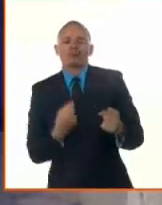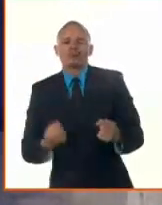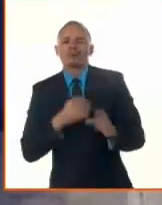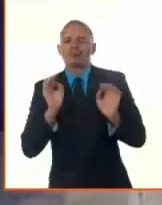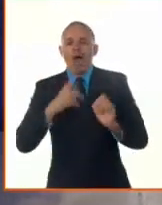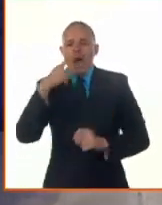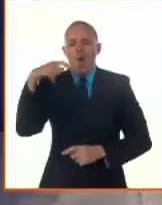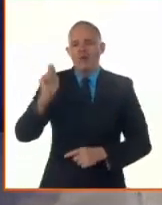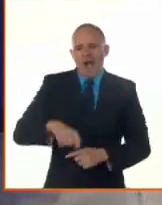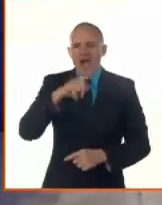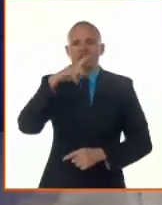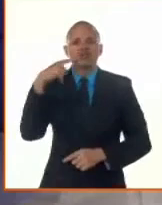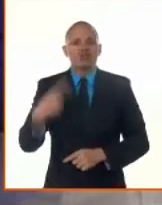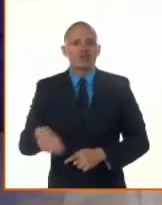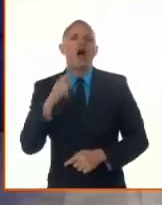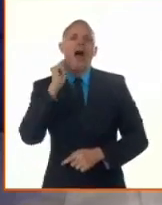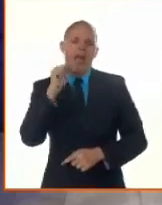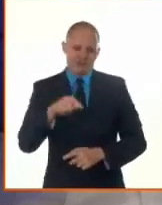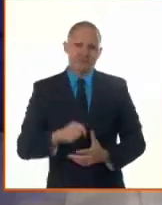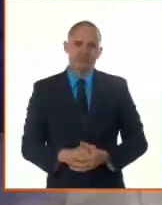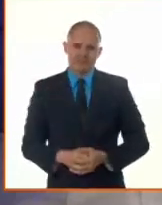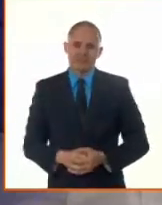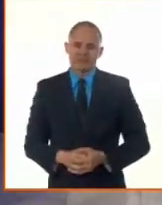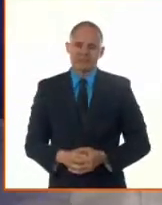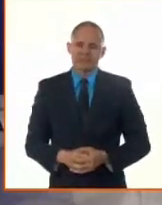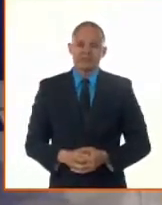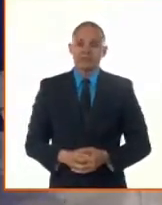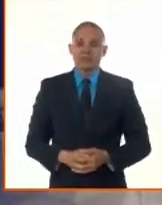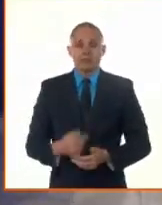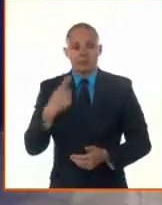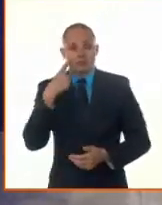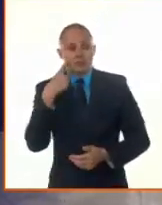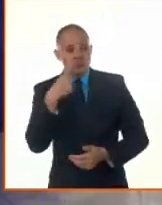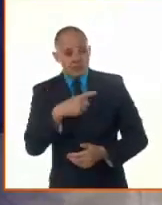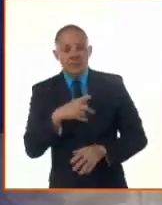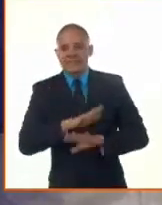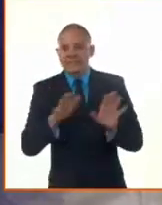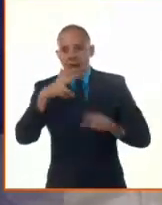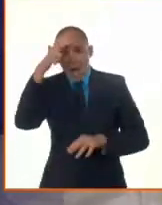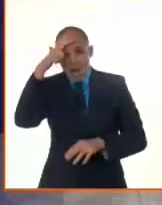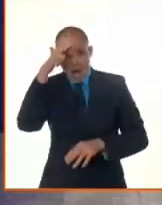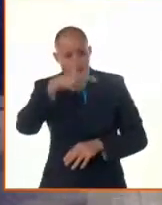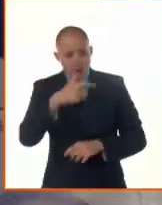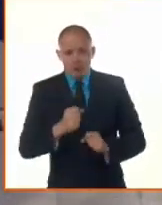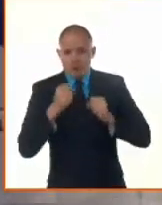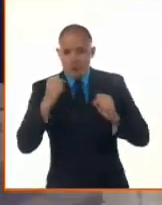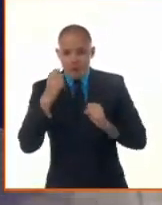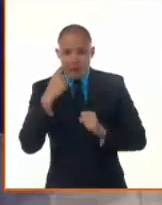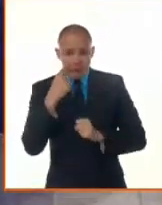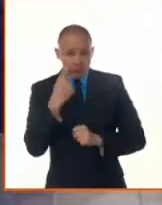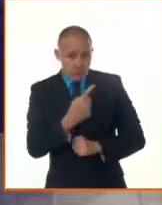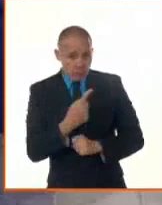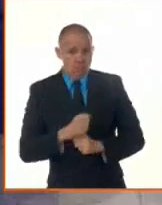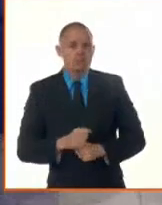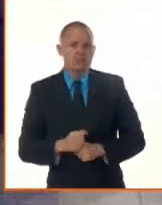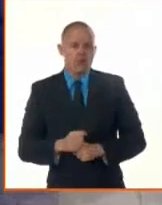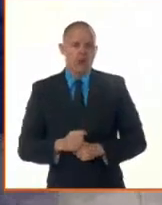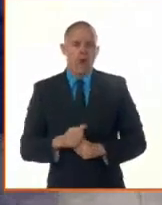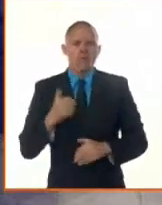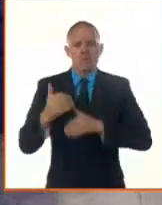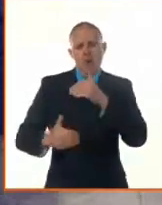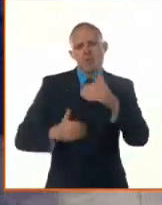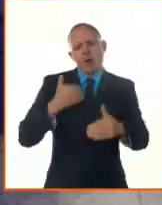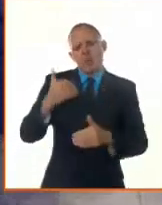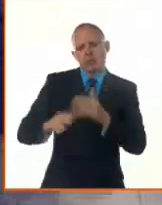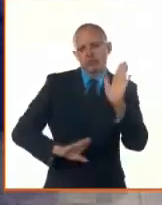de Arabia Saudita es esencial fíjate como potencia regional en el nuevo sistema internacional en transición Por qué